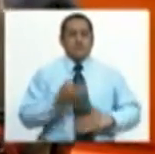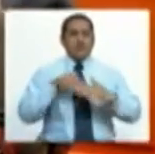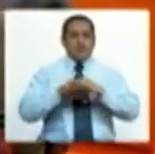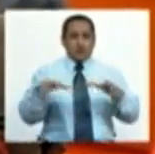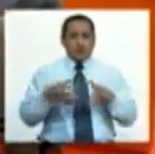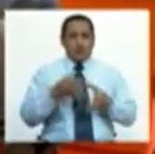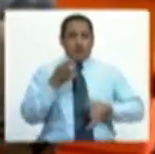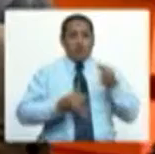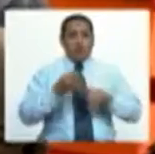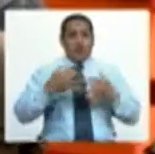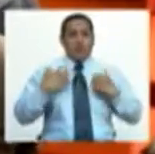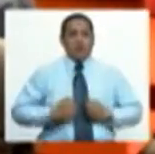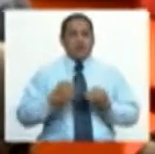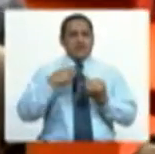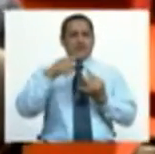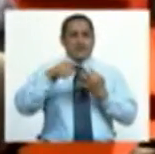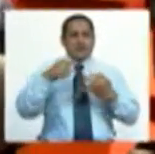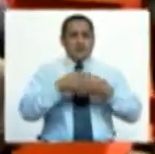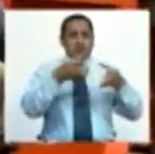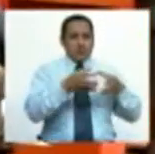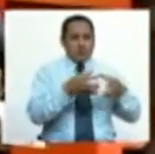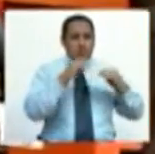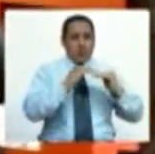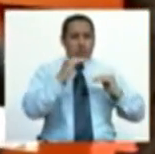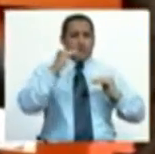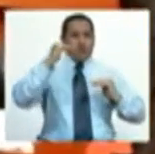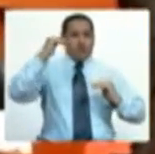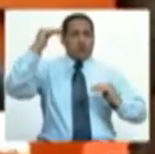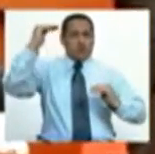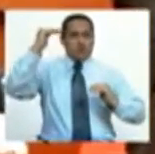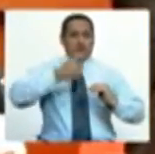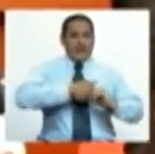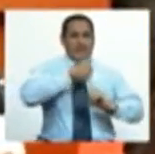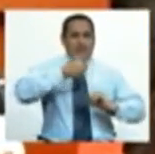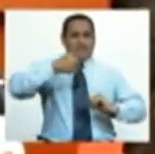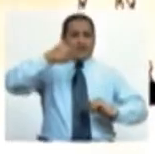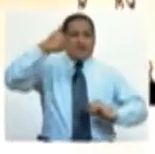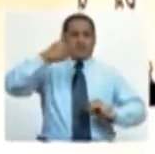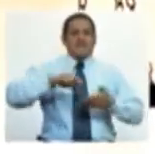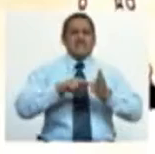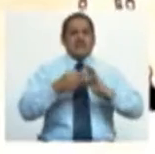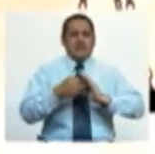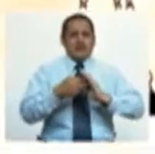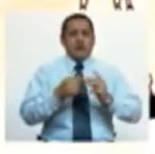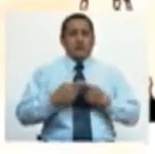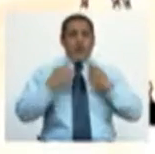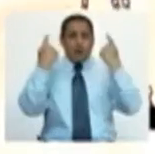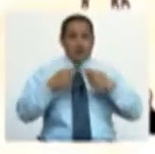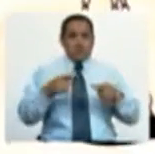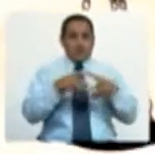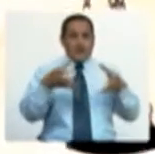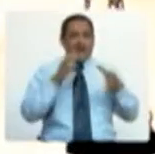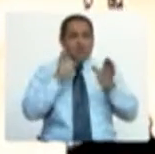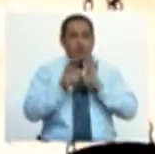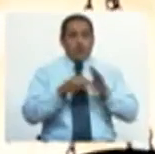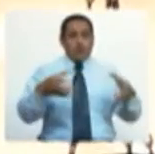Dentro del orden jurisdiccional existen diferentes instancias ordenadas de forma jerárquica. Esto significa que la decisión de un